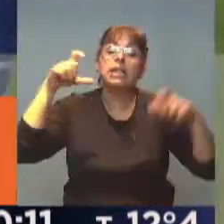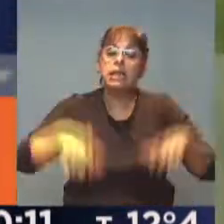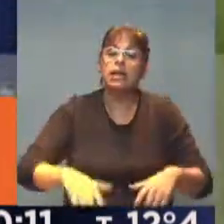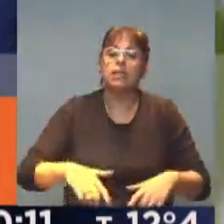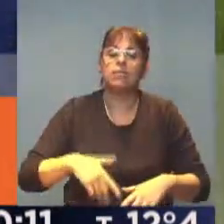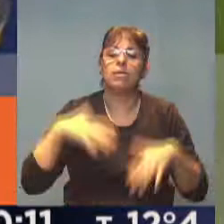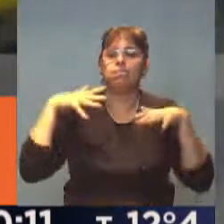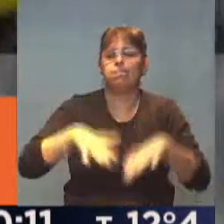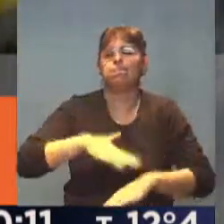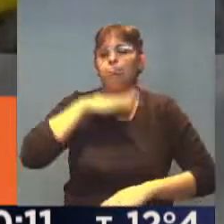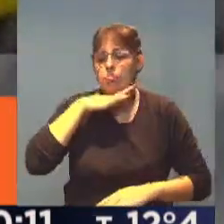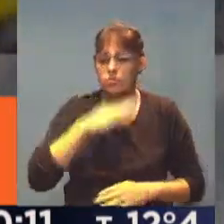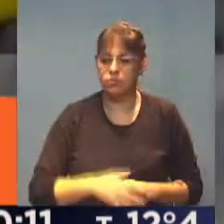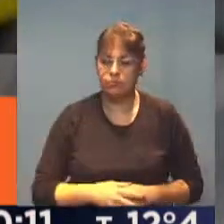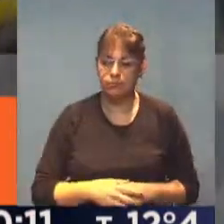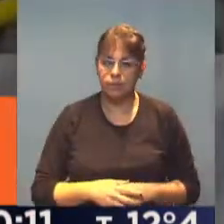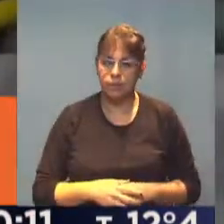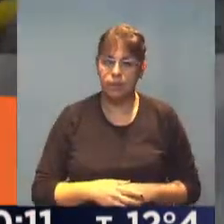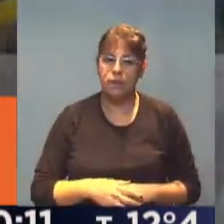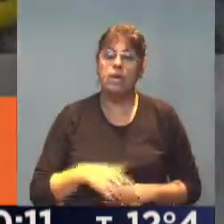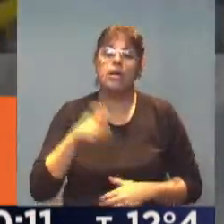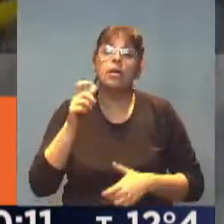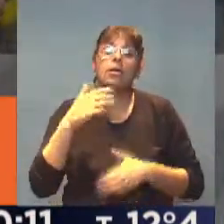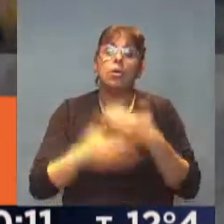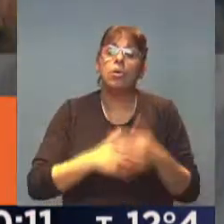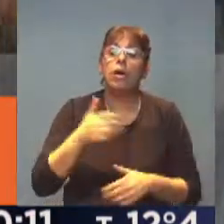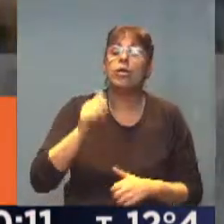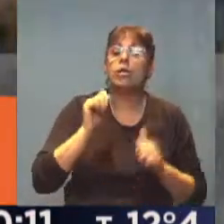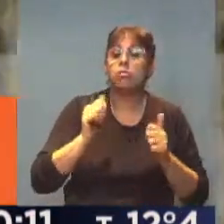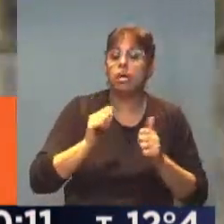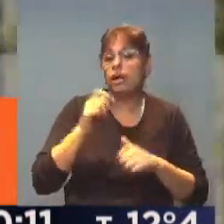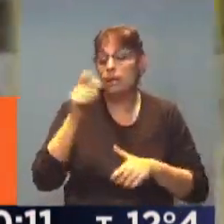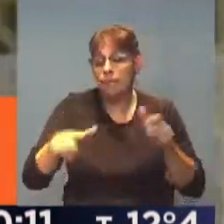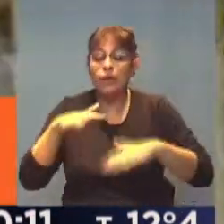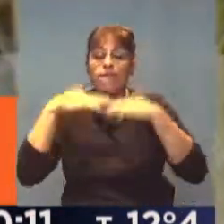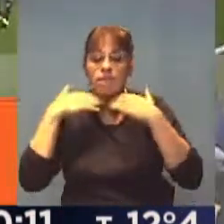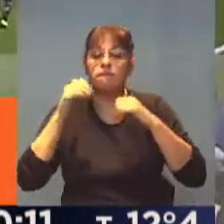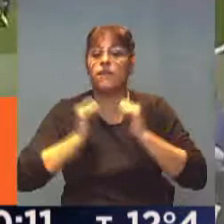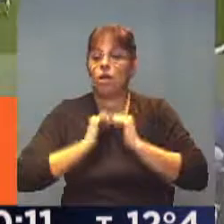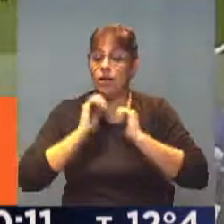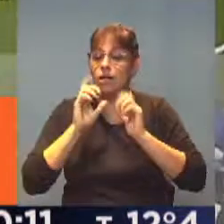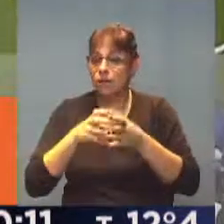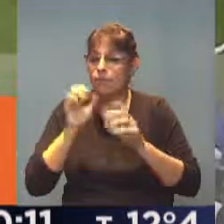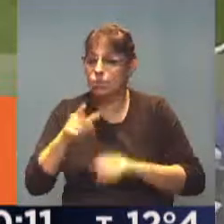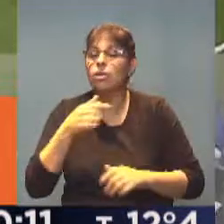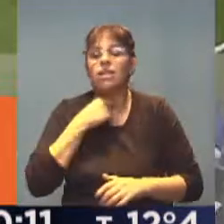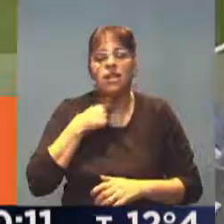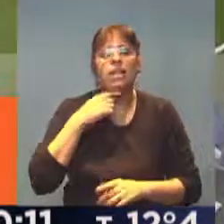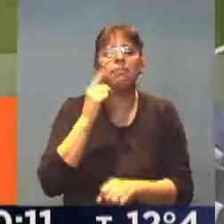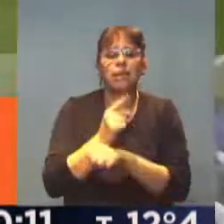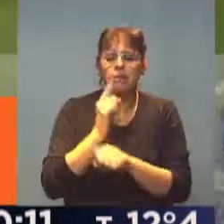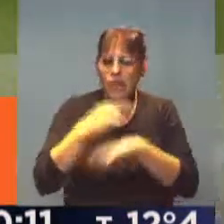alma. Allí los neutrales de Boca y los locales que quieren permanecer en primera. Muy temprano llegó el gol